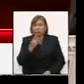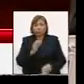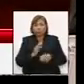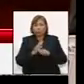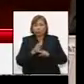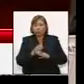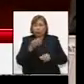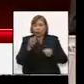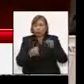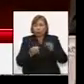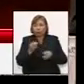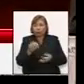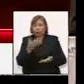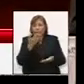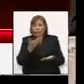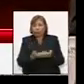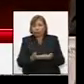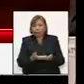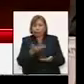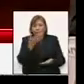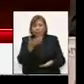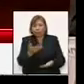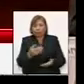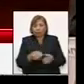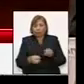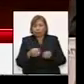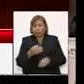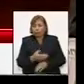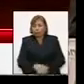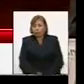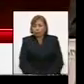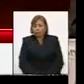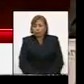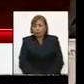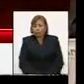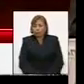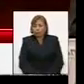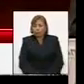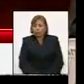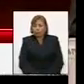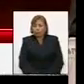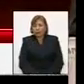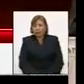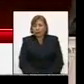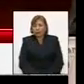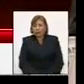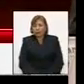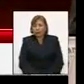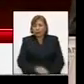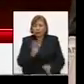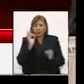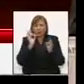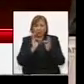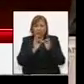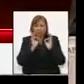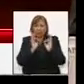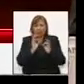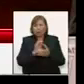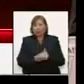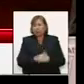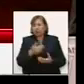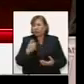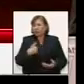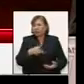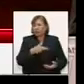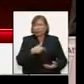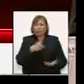policía judicial y interviene esta unidad a su mando? Quiero precisar respecto a esto. Nosotros